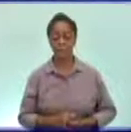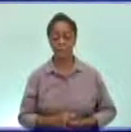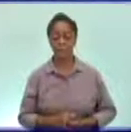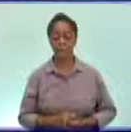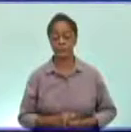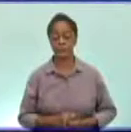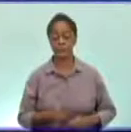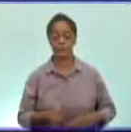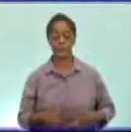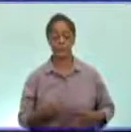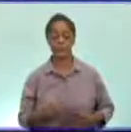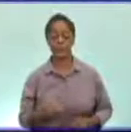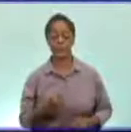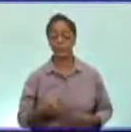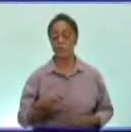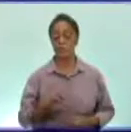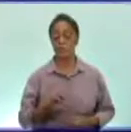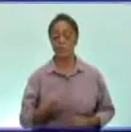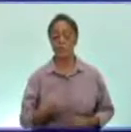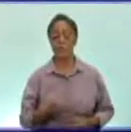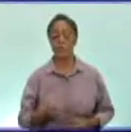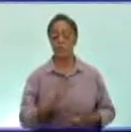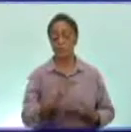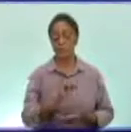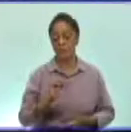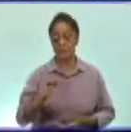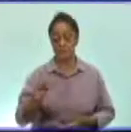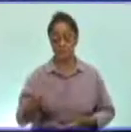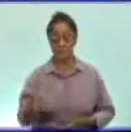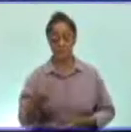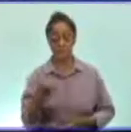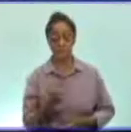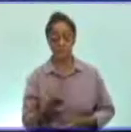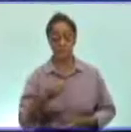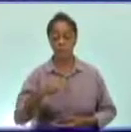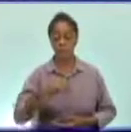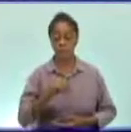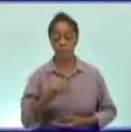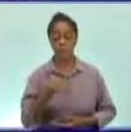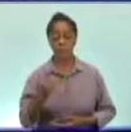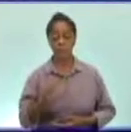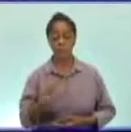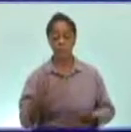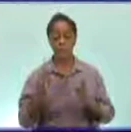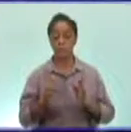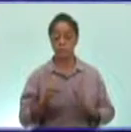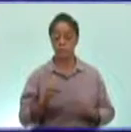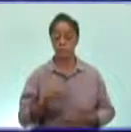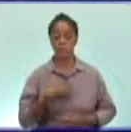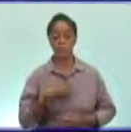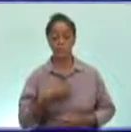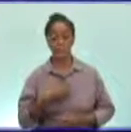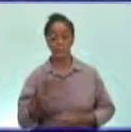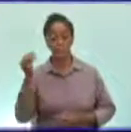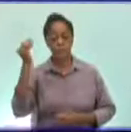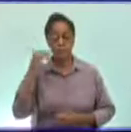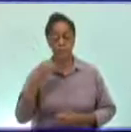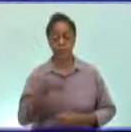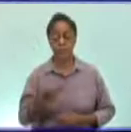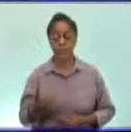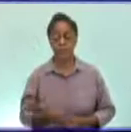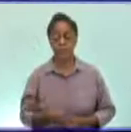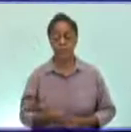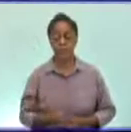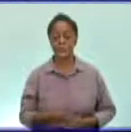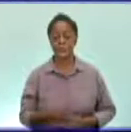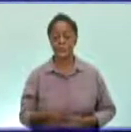Por tanto, cada vez que yo voy a clasificar un organismo según su reino, tengo que tener bien